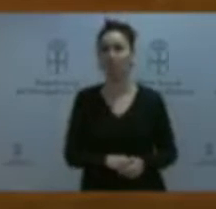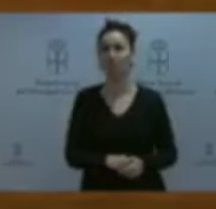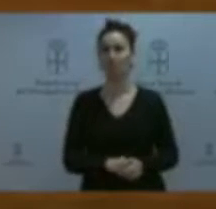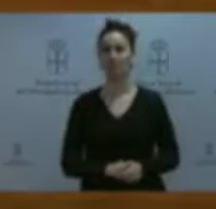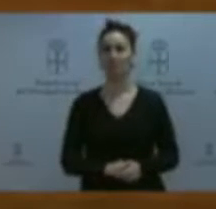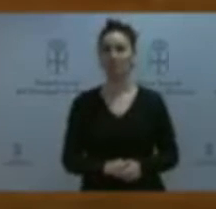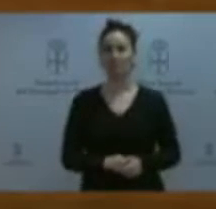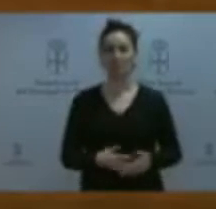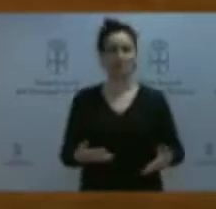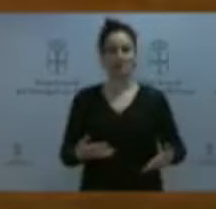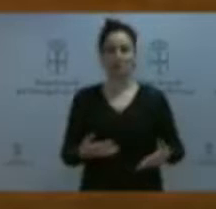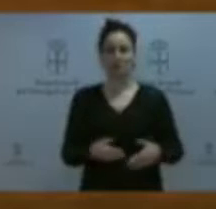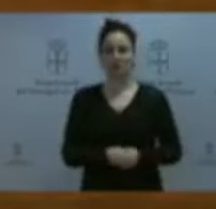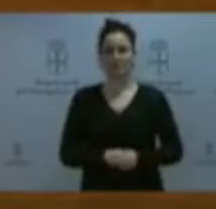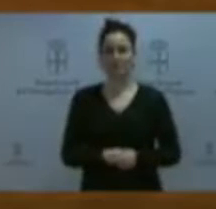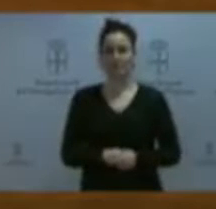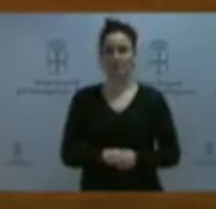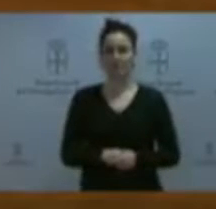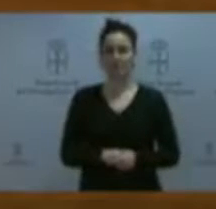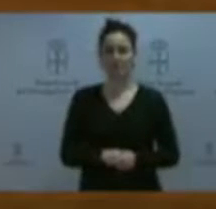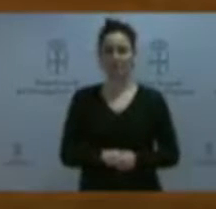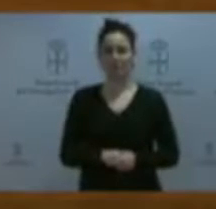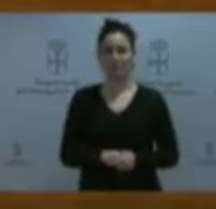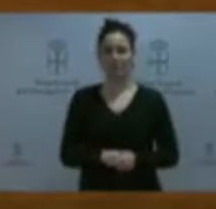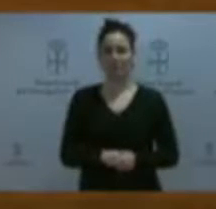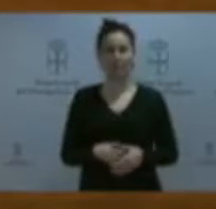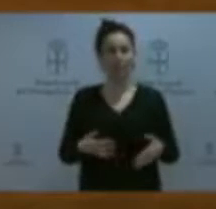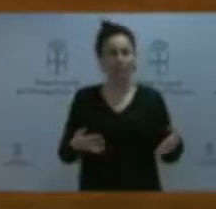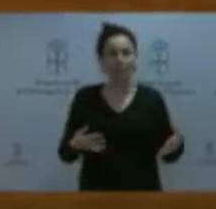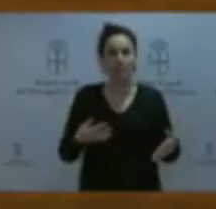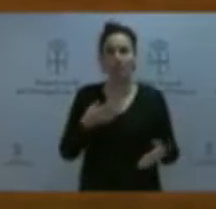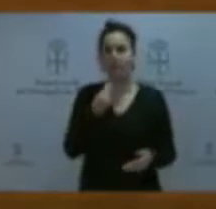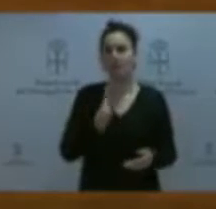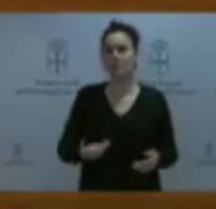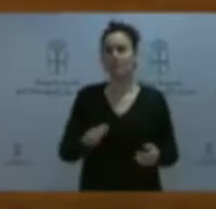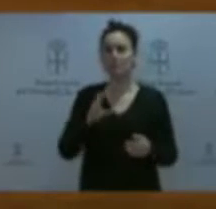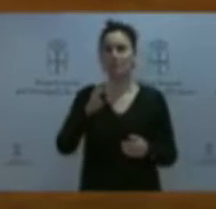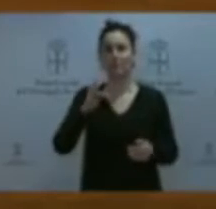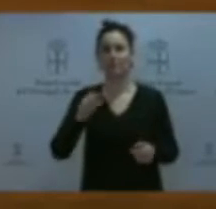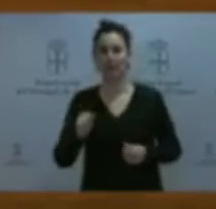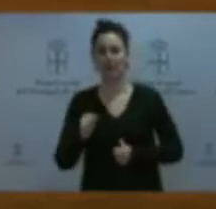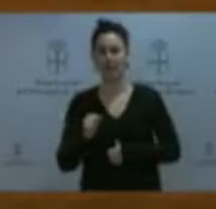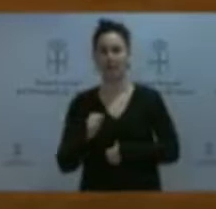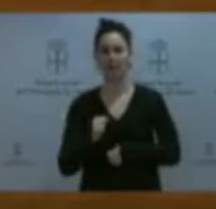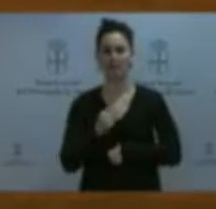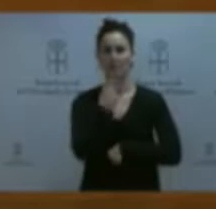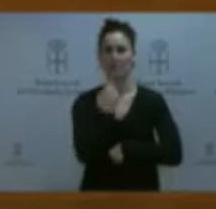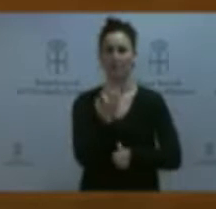Lo que nos decía el consorcio de transportes era que no había posibilidad